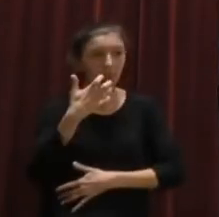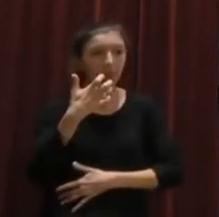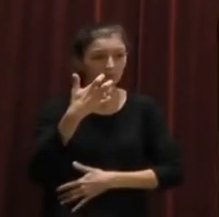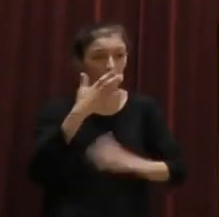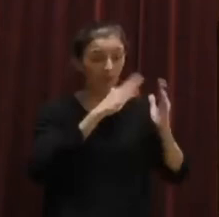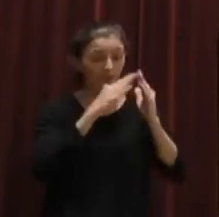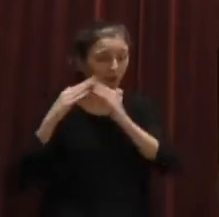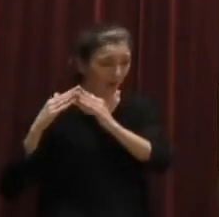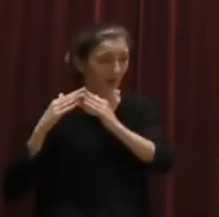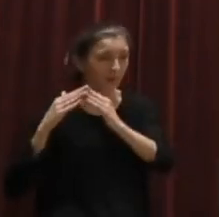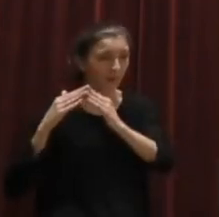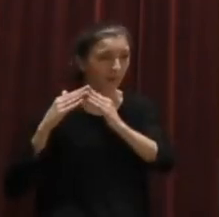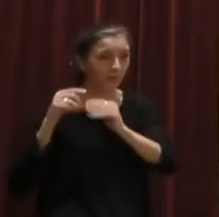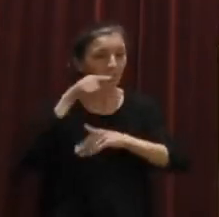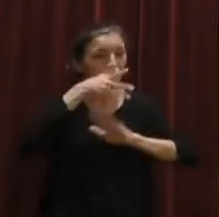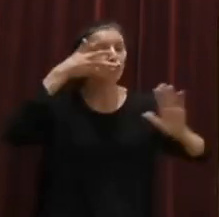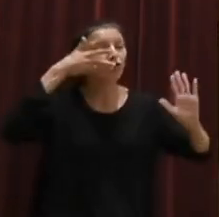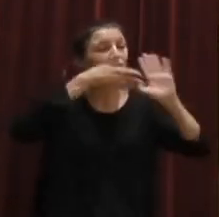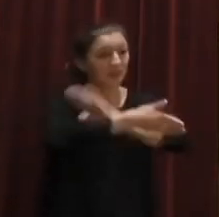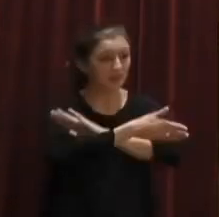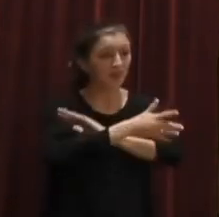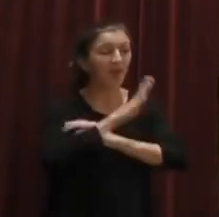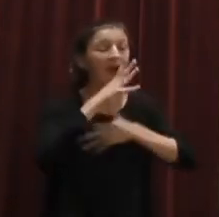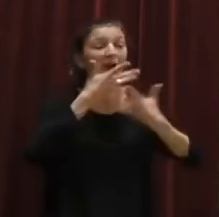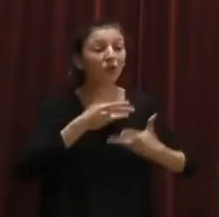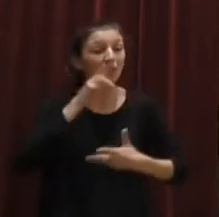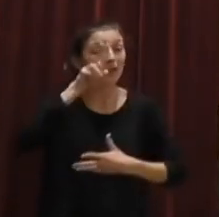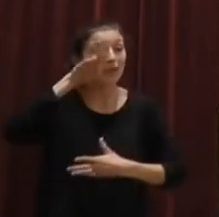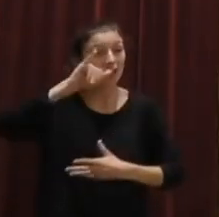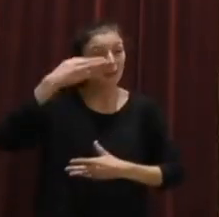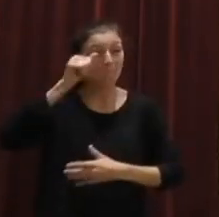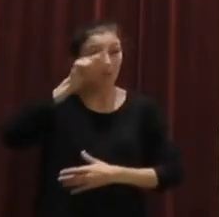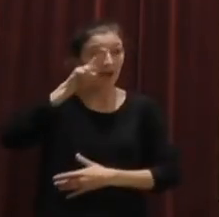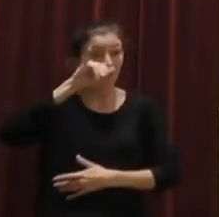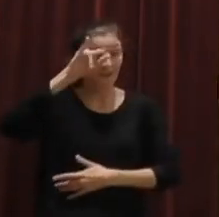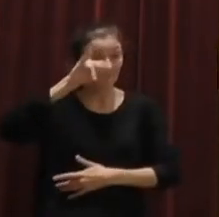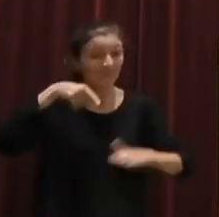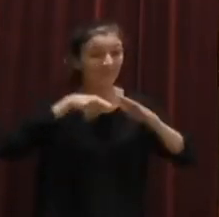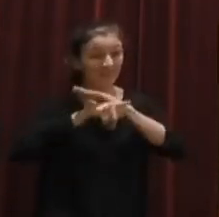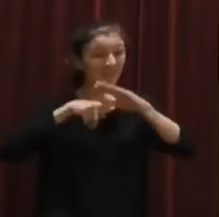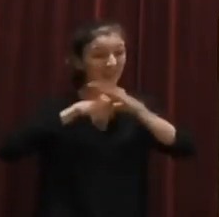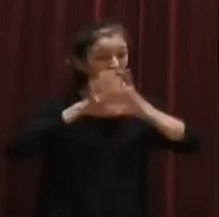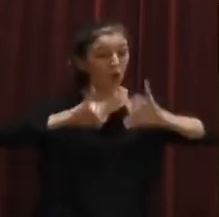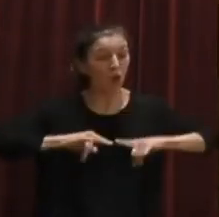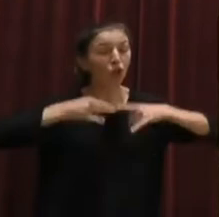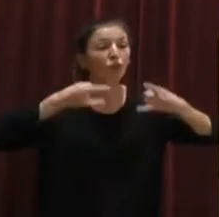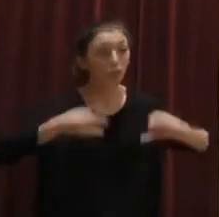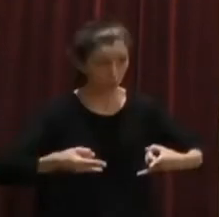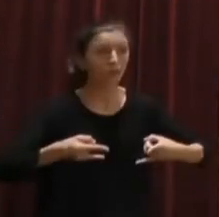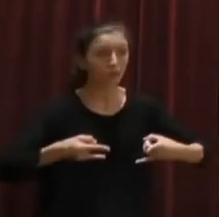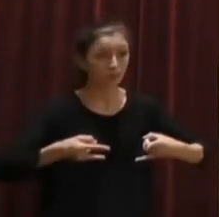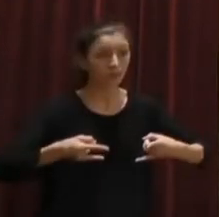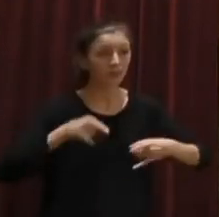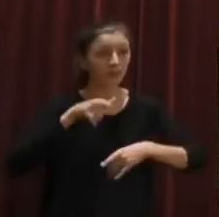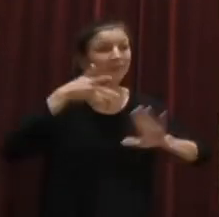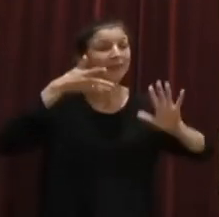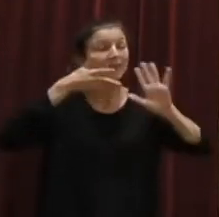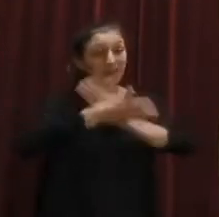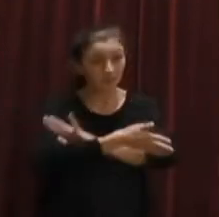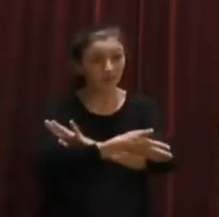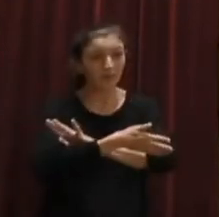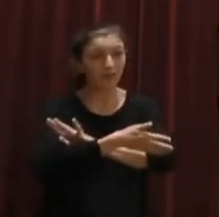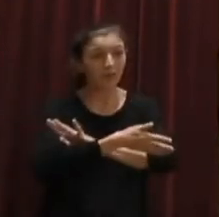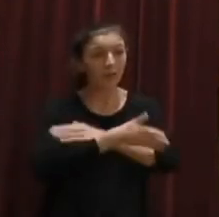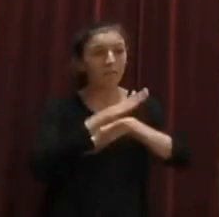número ya supone el doble de las gestionadas actualmente por el Ibavi. Ya es un número suficientemente grande de